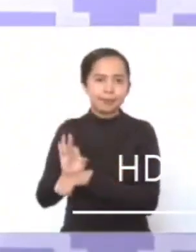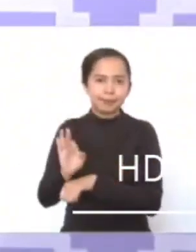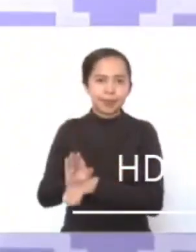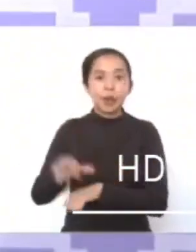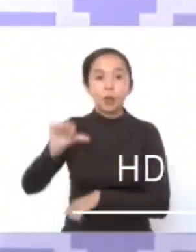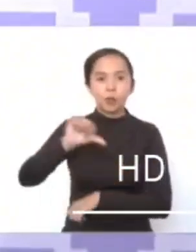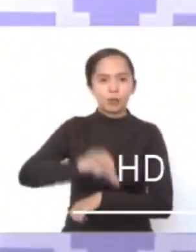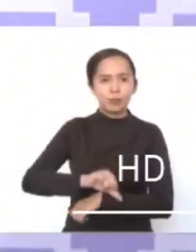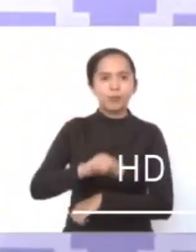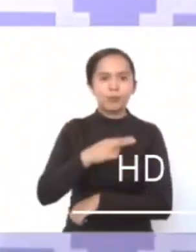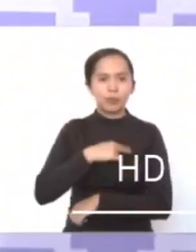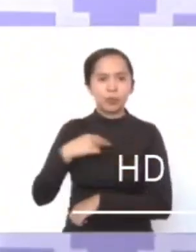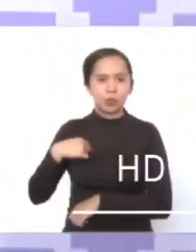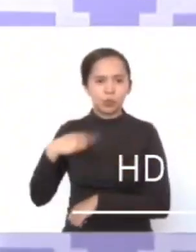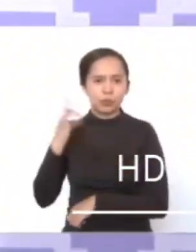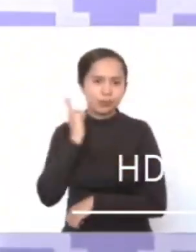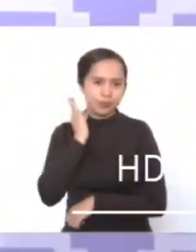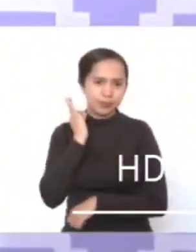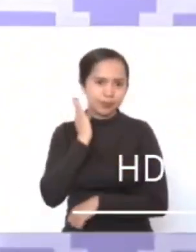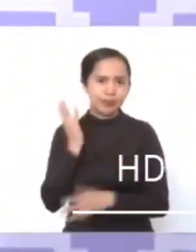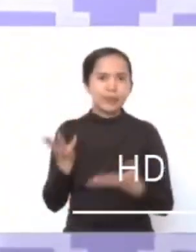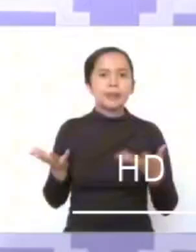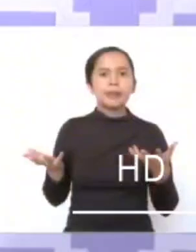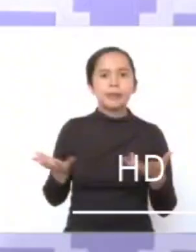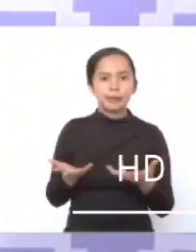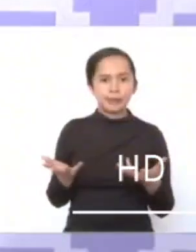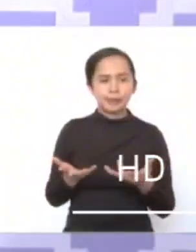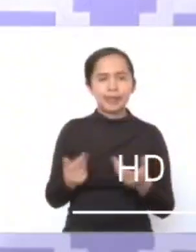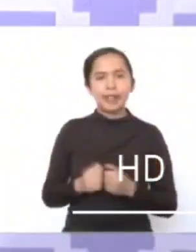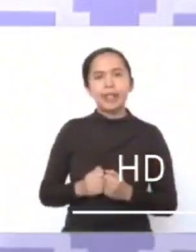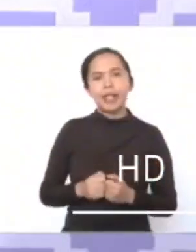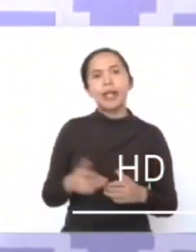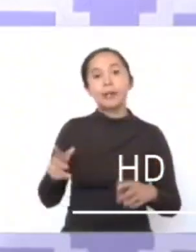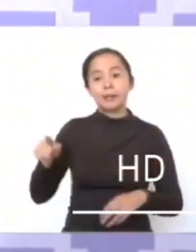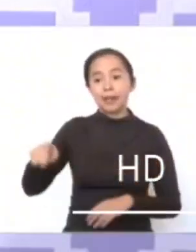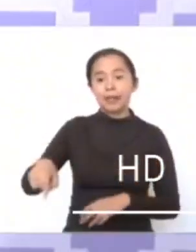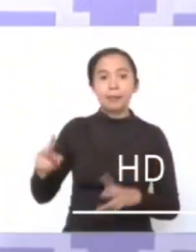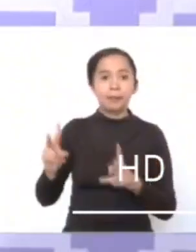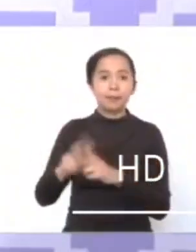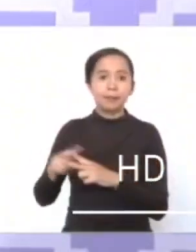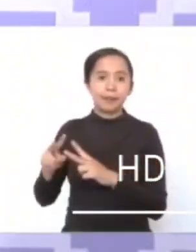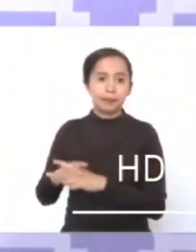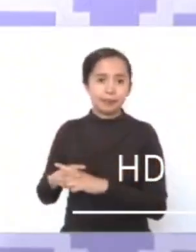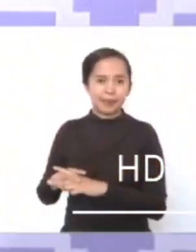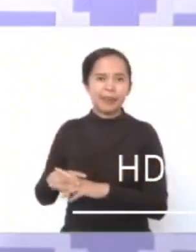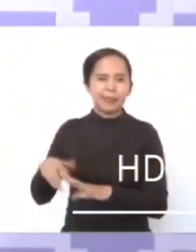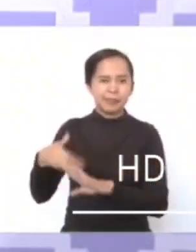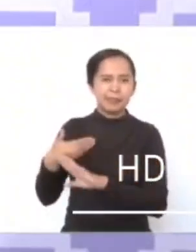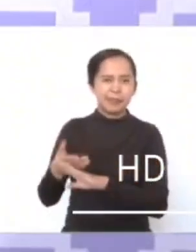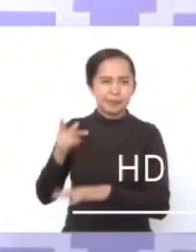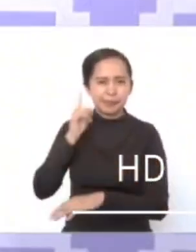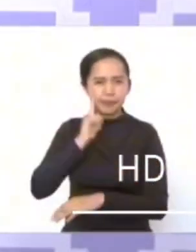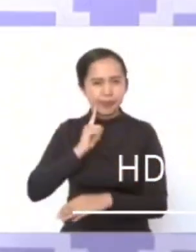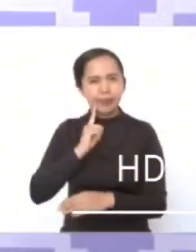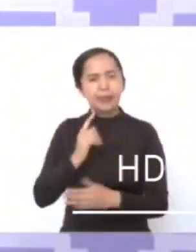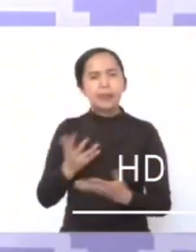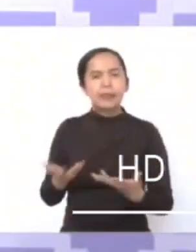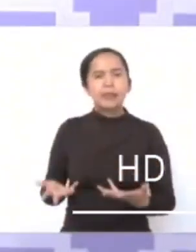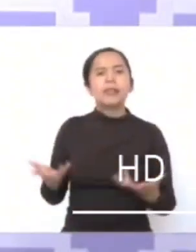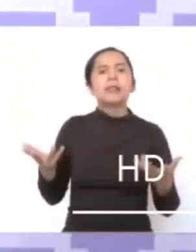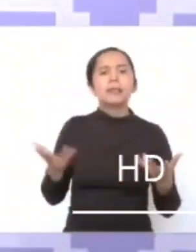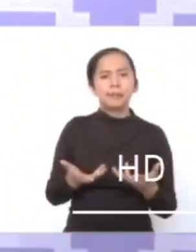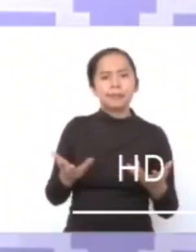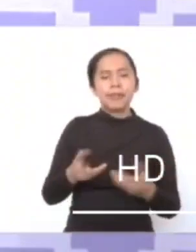Hoy, nuestra fiscalía es un ejemplo en el combate a la violencia de género, porque aquí es donde